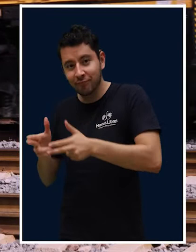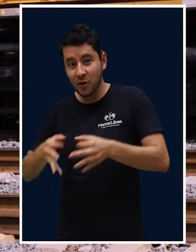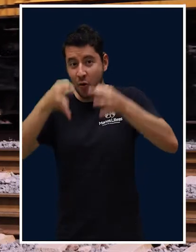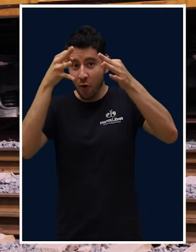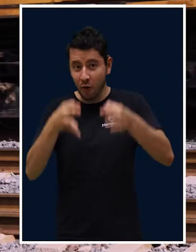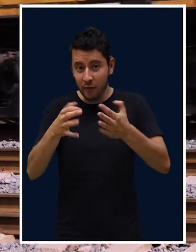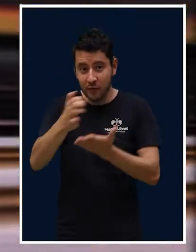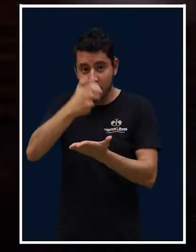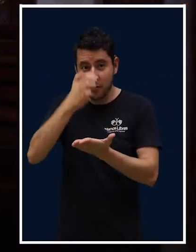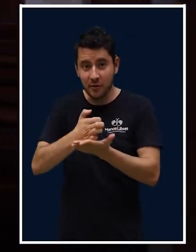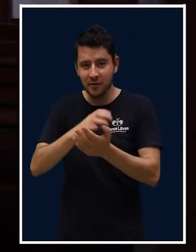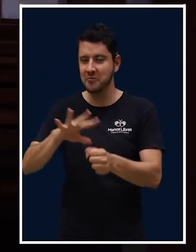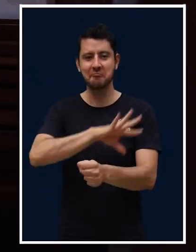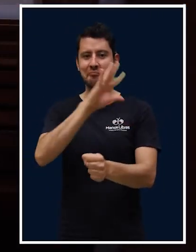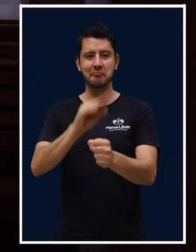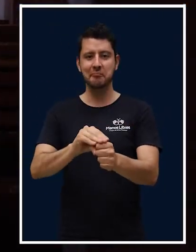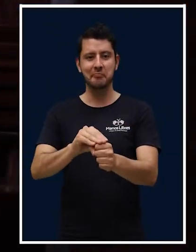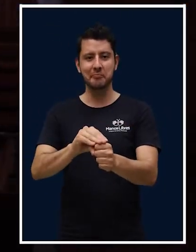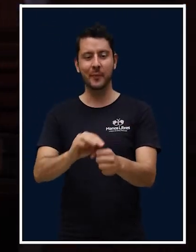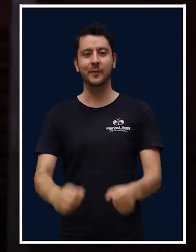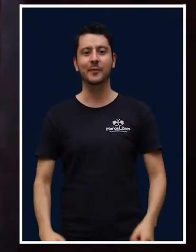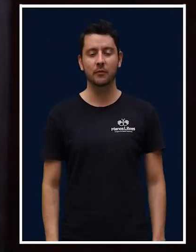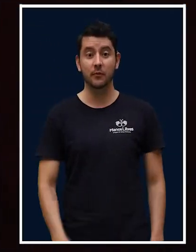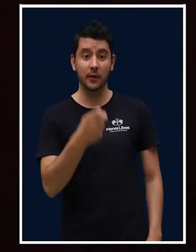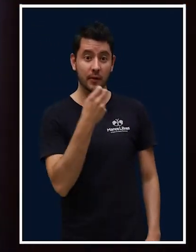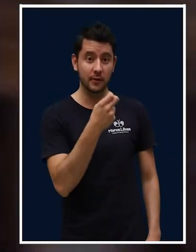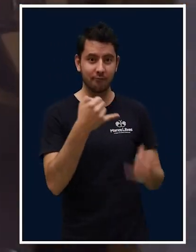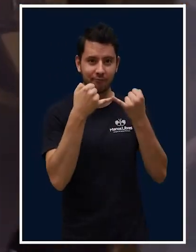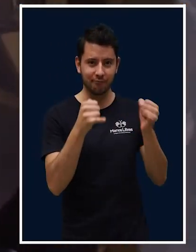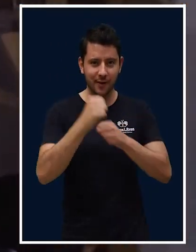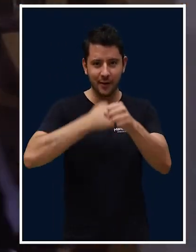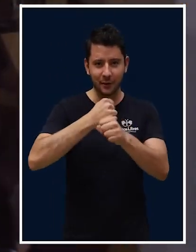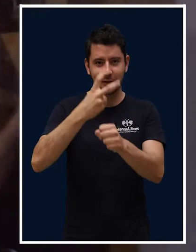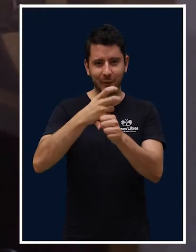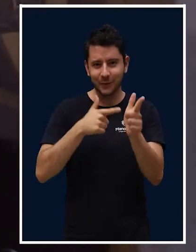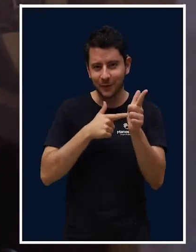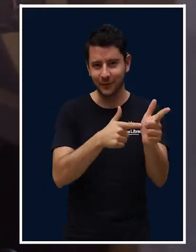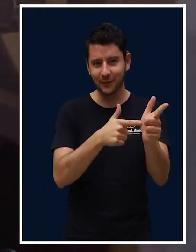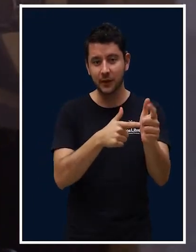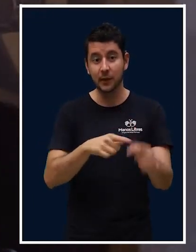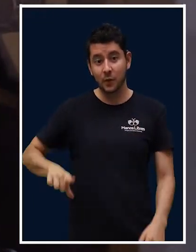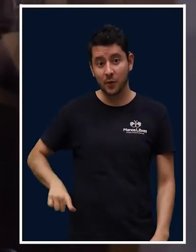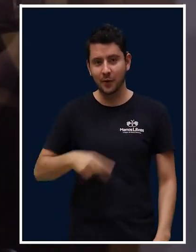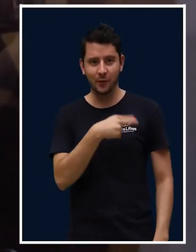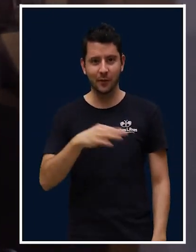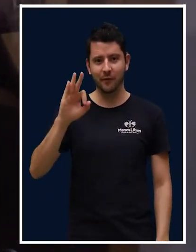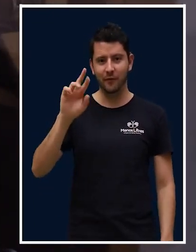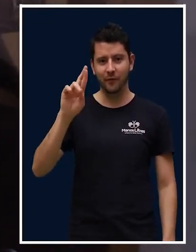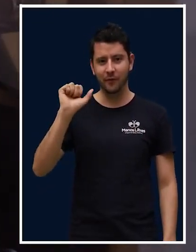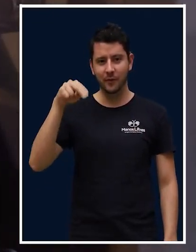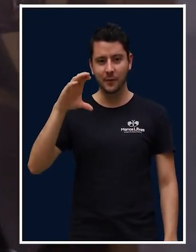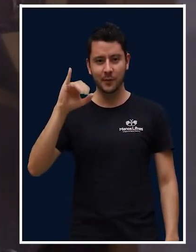embargo, la apertura se hizo aún con la estación sin terminar. Fue inaugurada hasta el año siguiente por segunda ocasión por